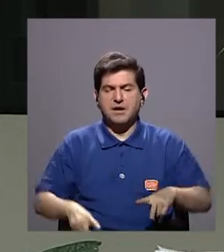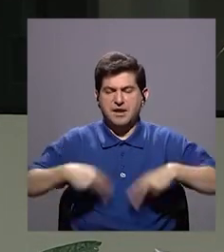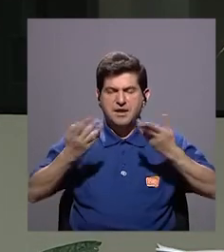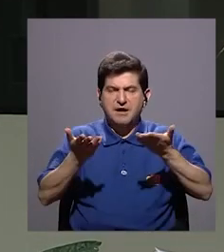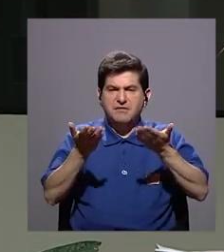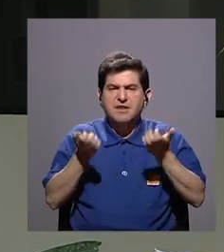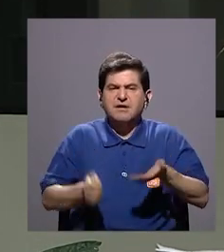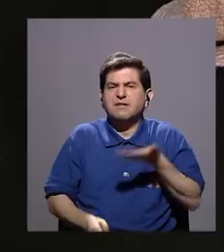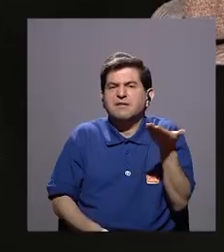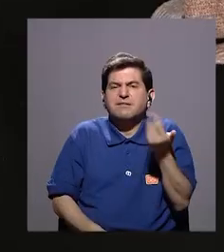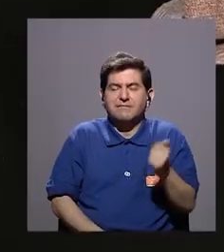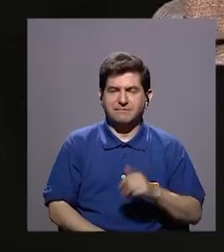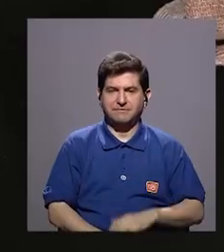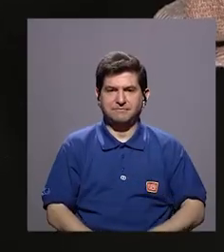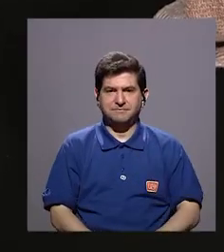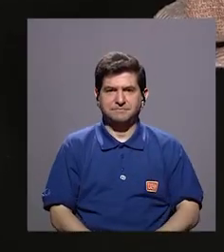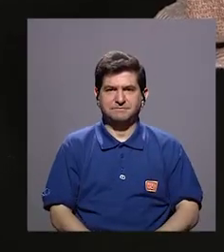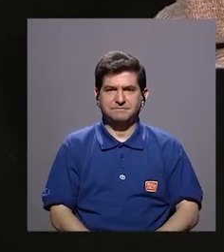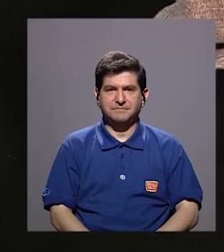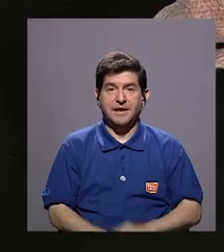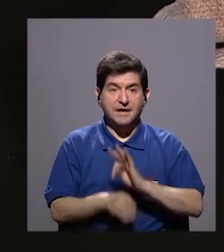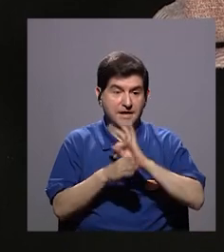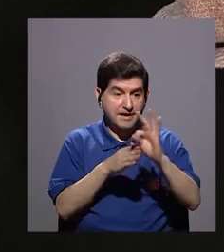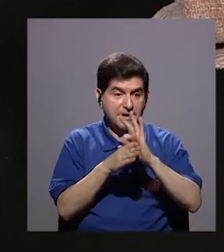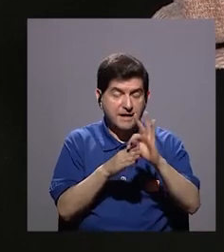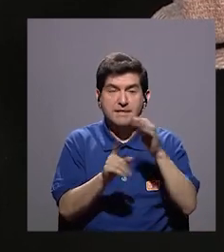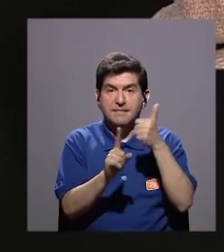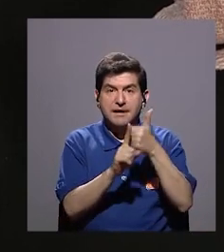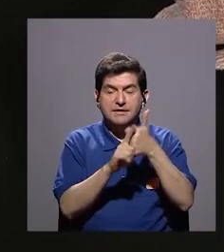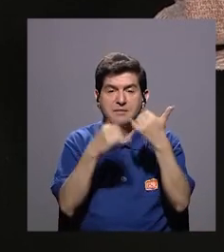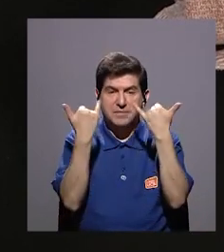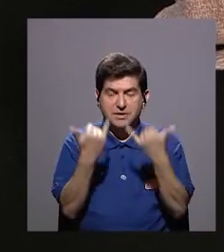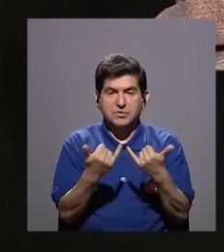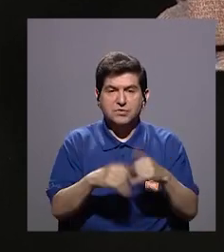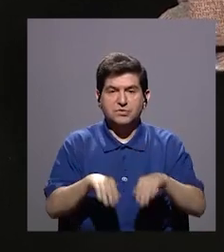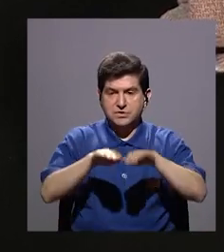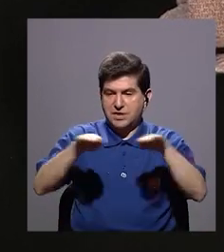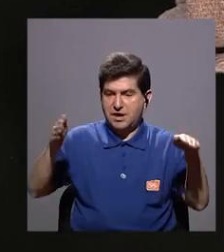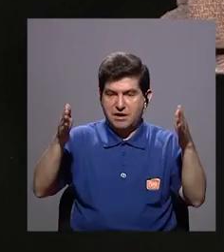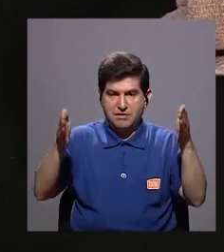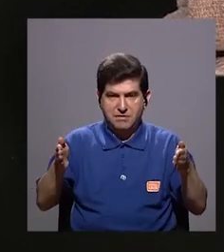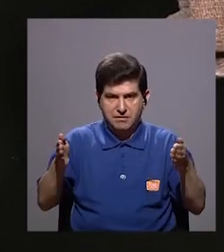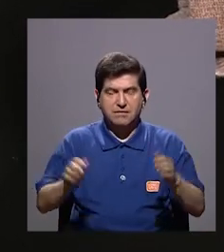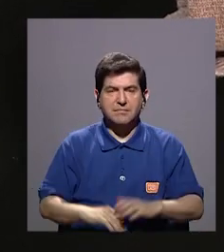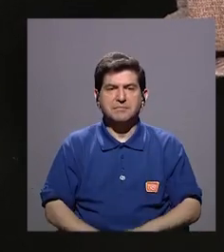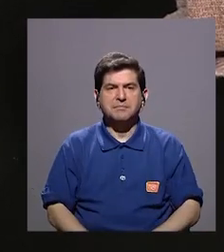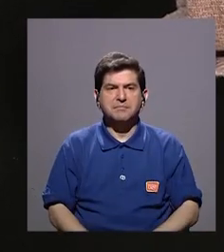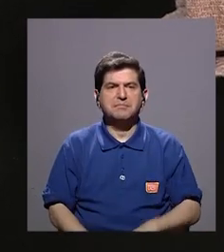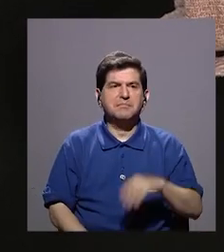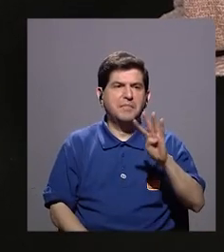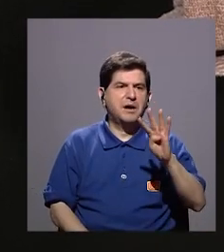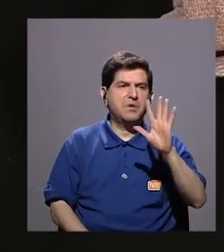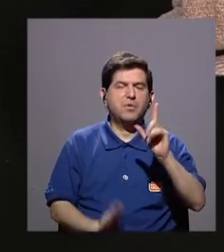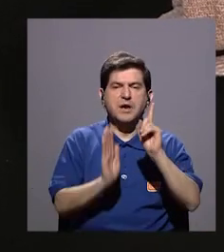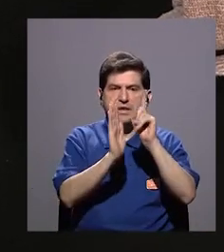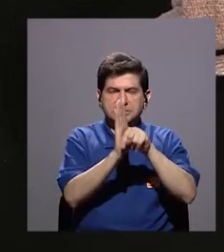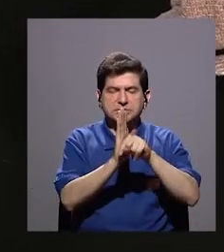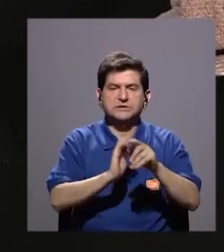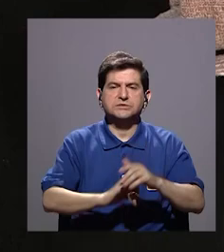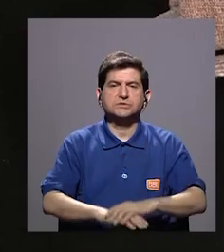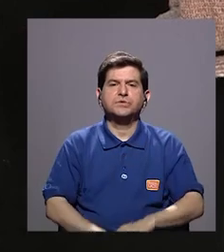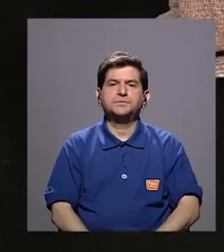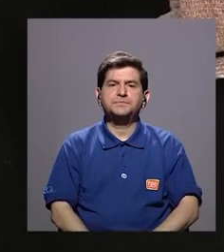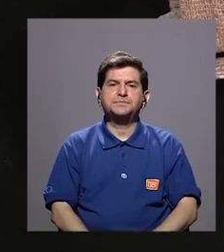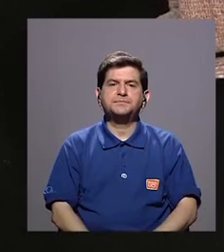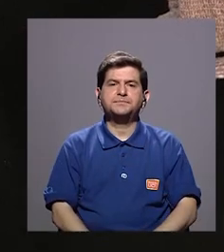quiere estar en su vida. Y el tratamiento en sí, ya en la camilla, puede ser 45